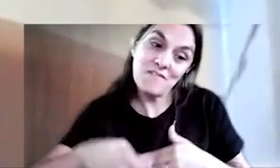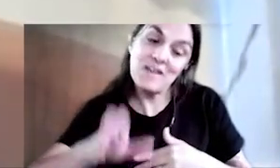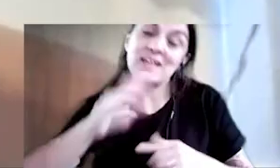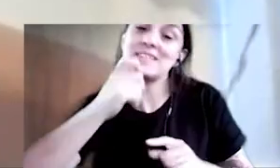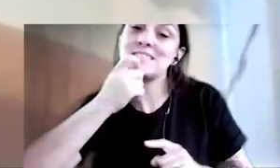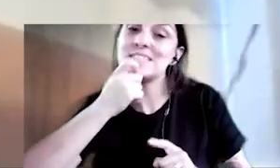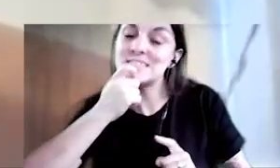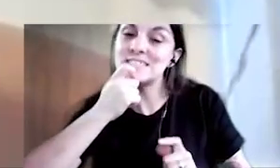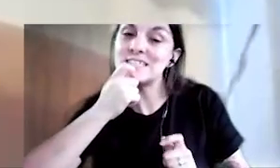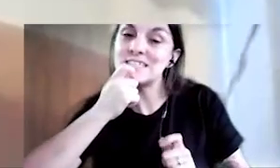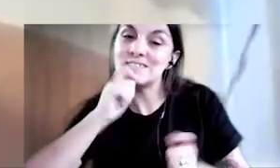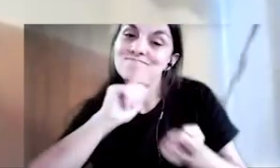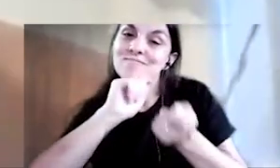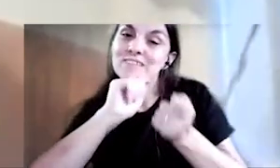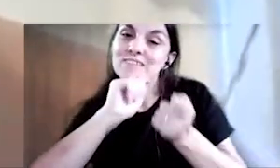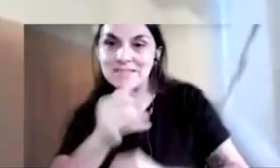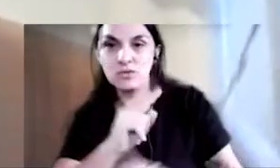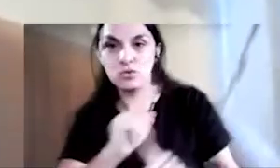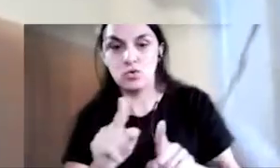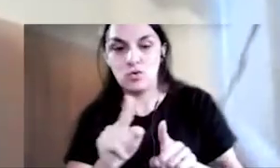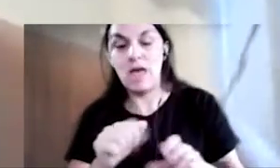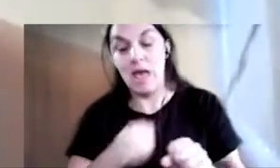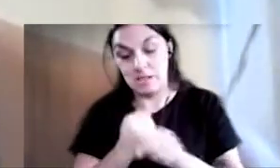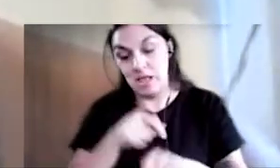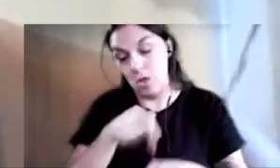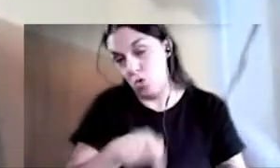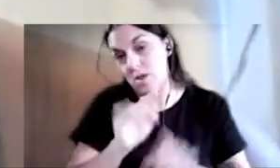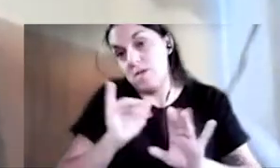motivo, se reformula. Pero al día de la fecha es esto.